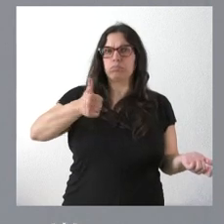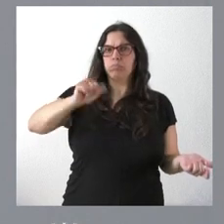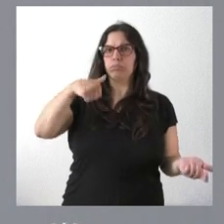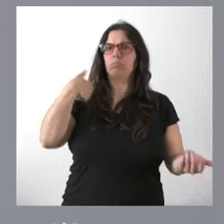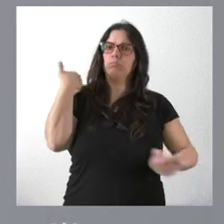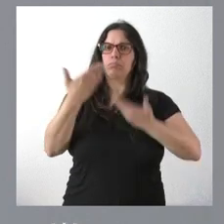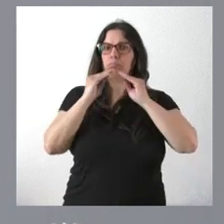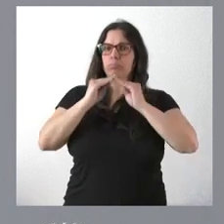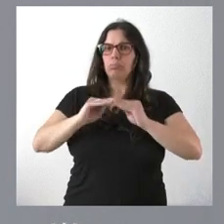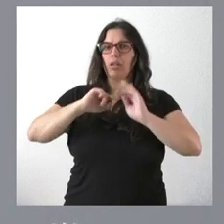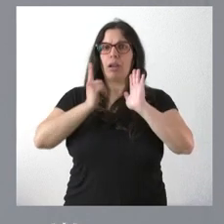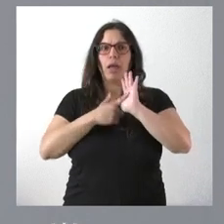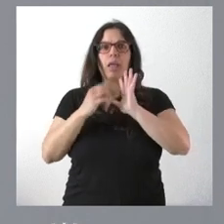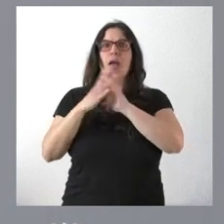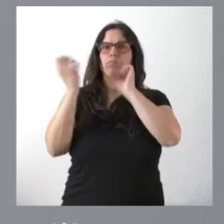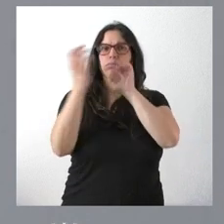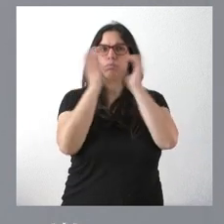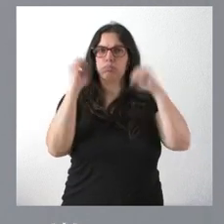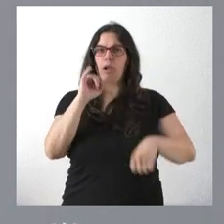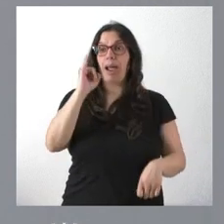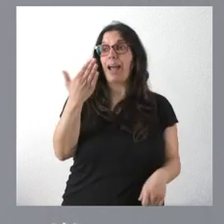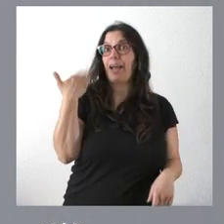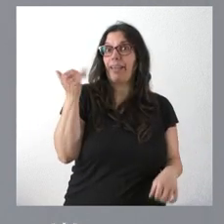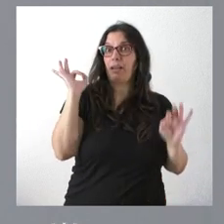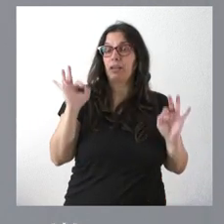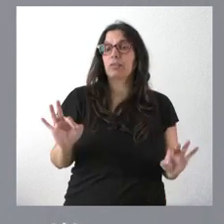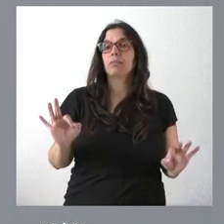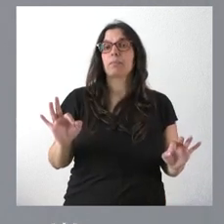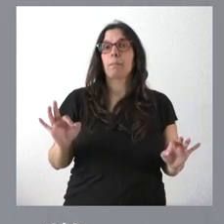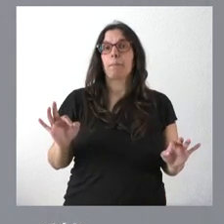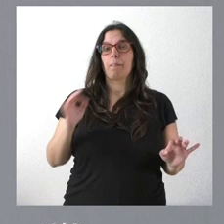siguen generando amplios consensos y que ayer, pues,